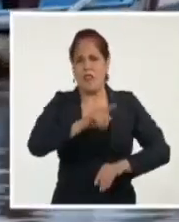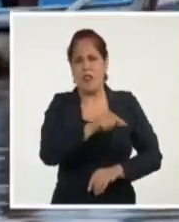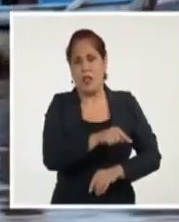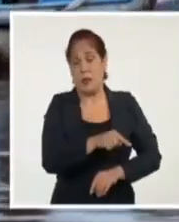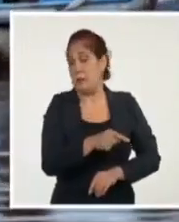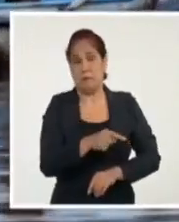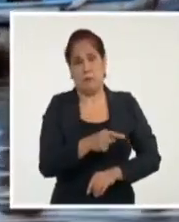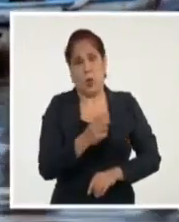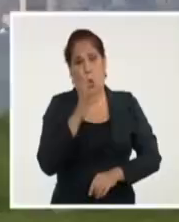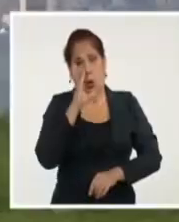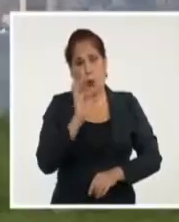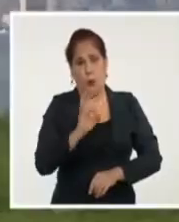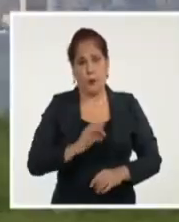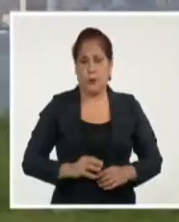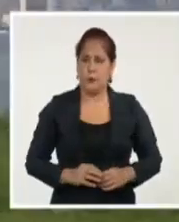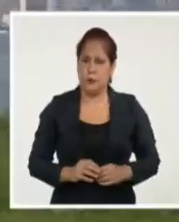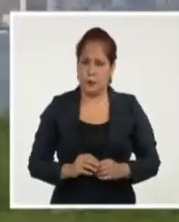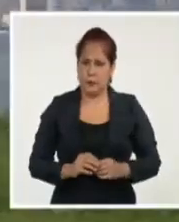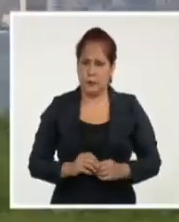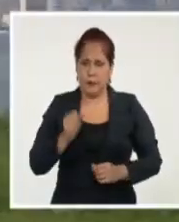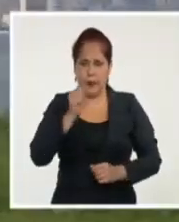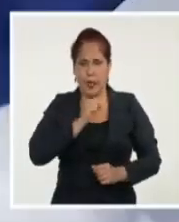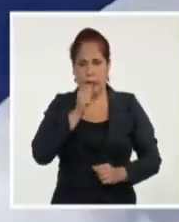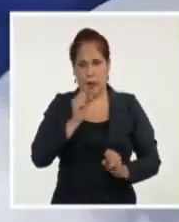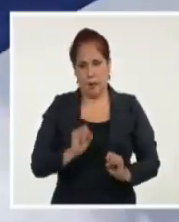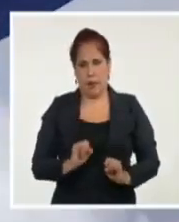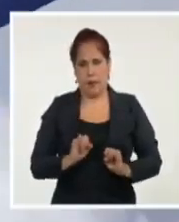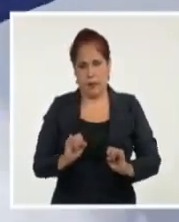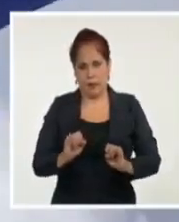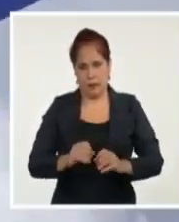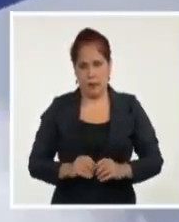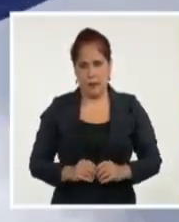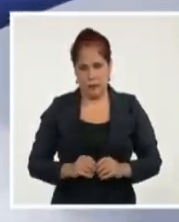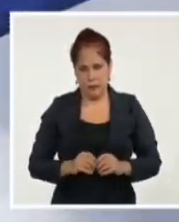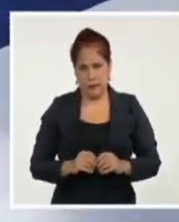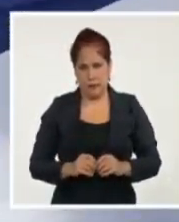Junior Smith Rodríguez, Sistema Informativo de la Televisión Cubana.